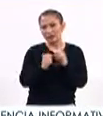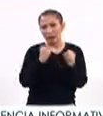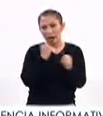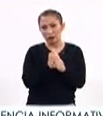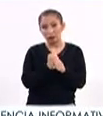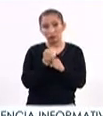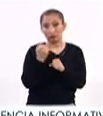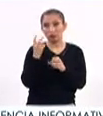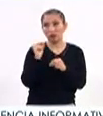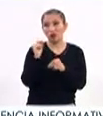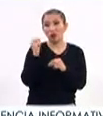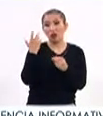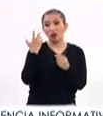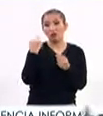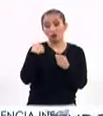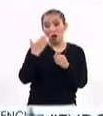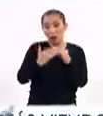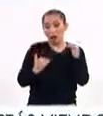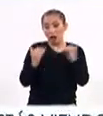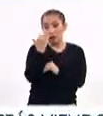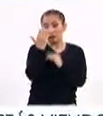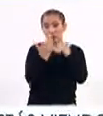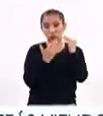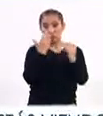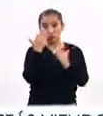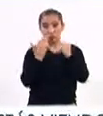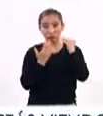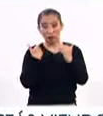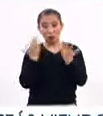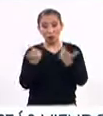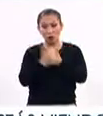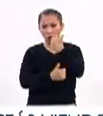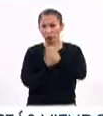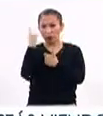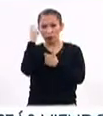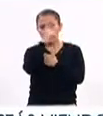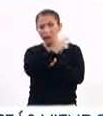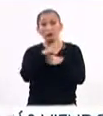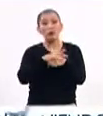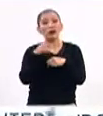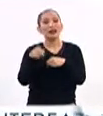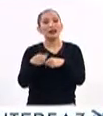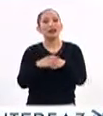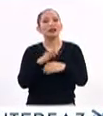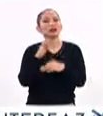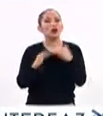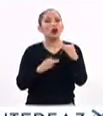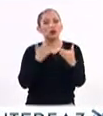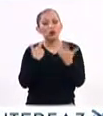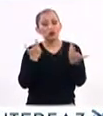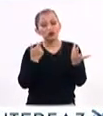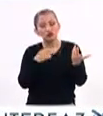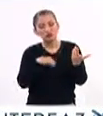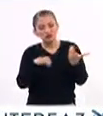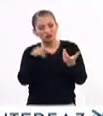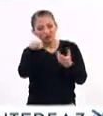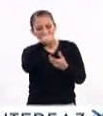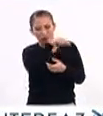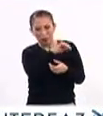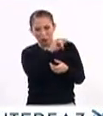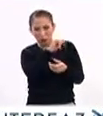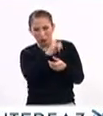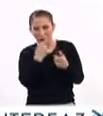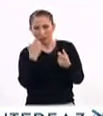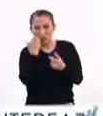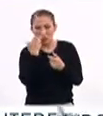no me esperaba estar en la categoría que estoy ahorita de estudios, fue un concurso muy difícil porque es un concurso con todos los instrumentos de la escuela, o sea, generalmente